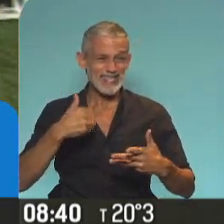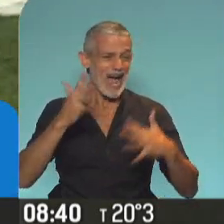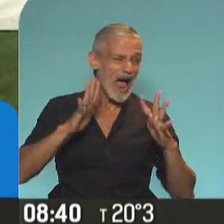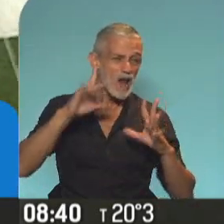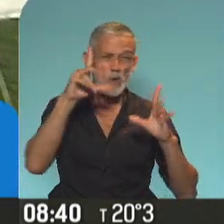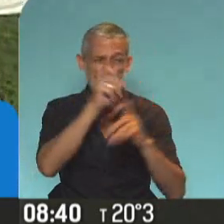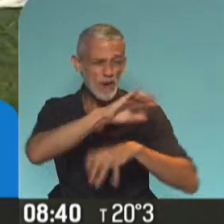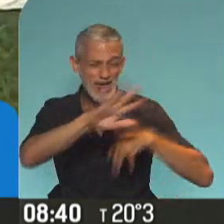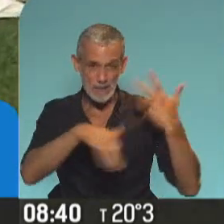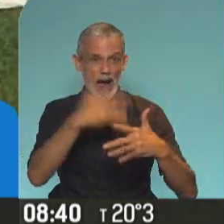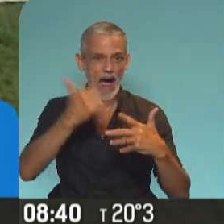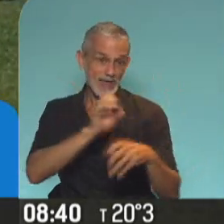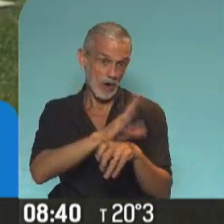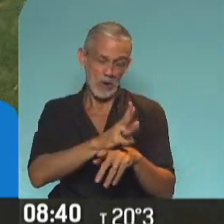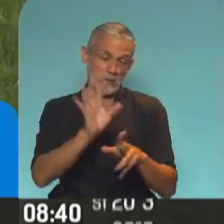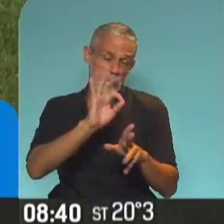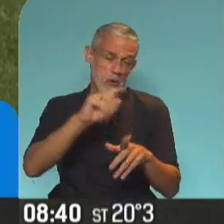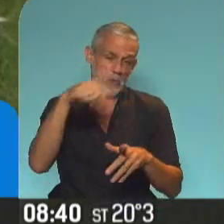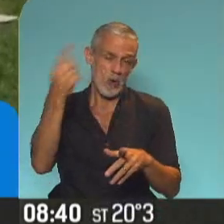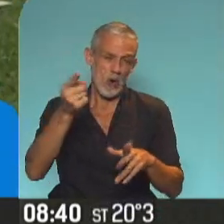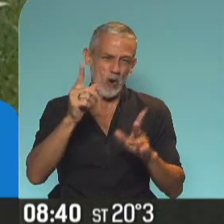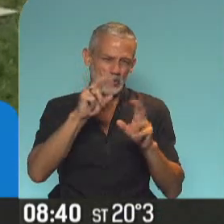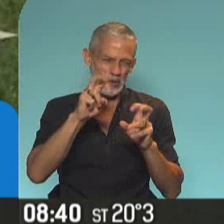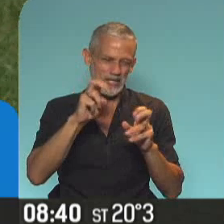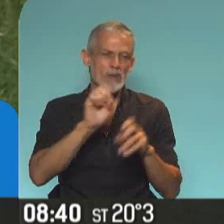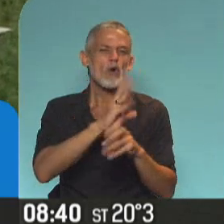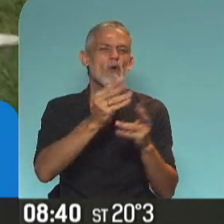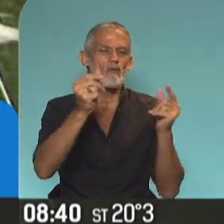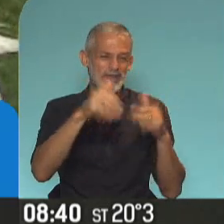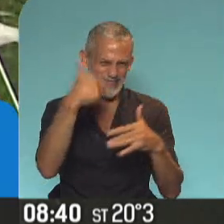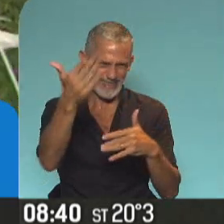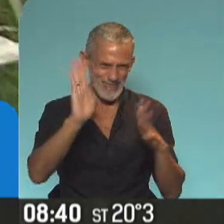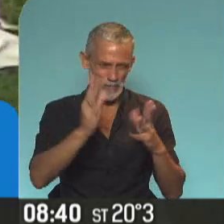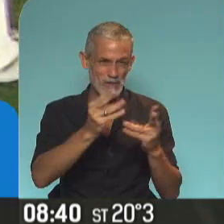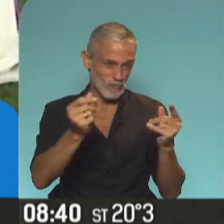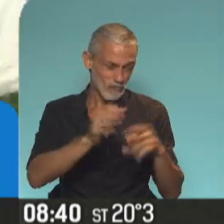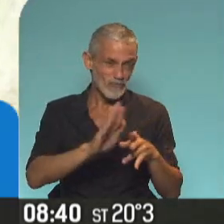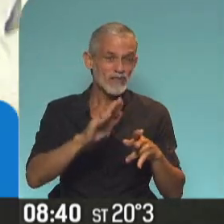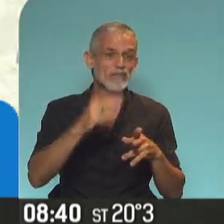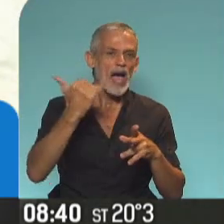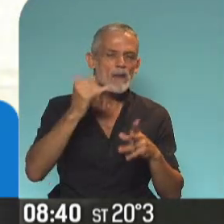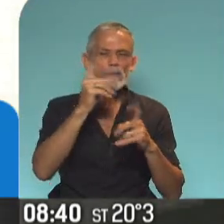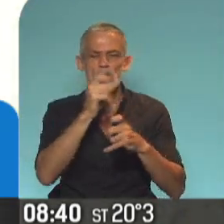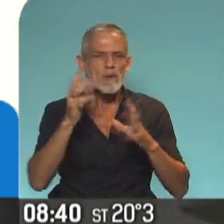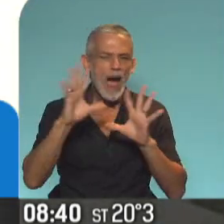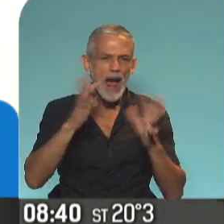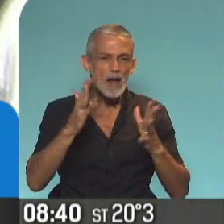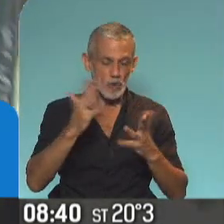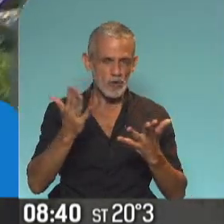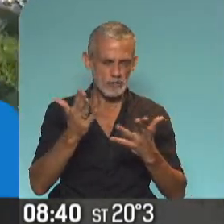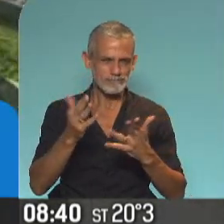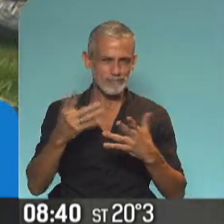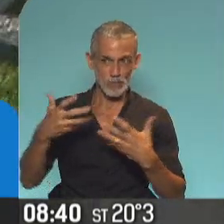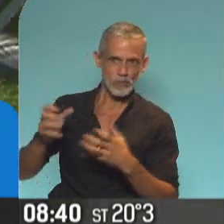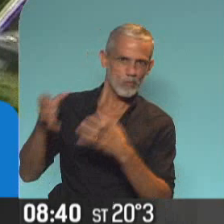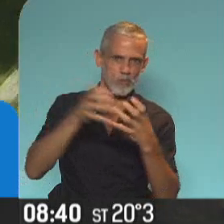registre dentro de la pandemia o también fuera cuando superemos esta etapa que nos toca a vivir y el personal que integra este